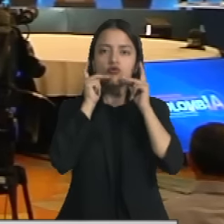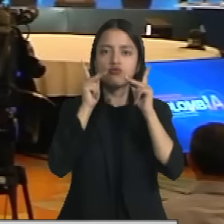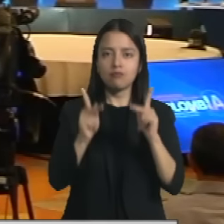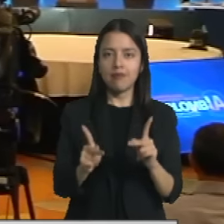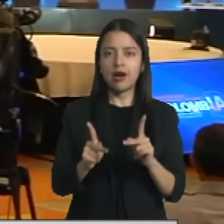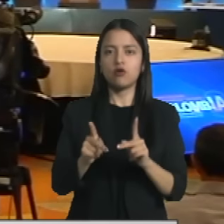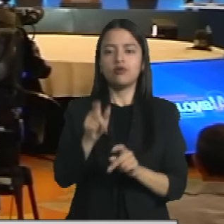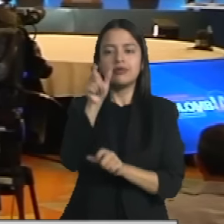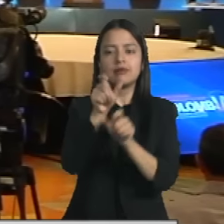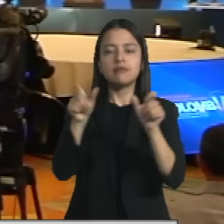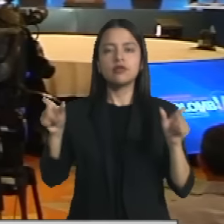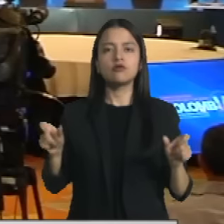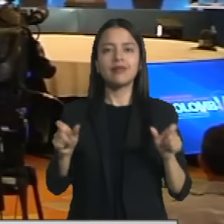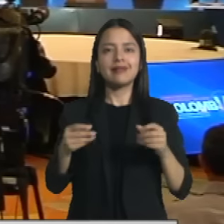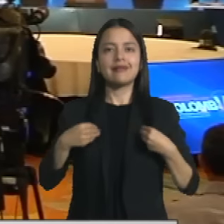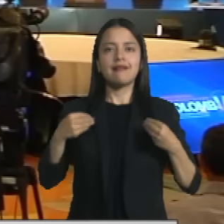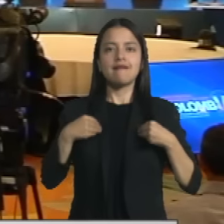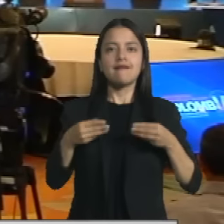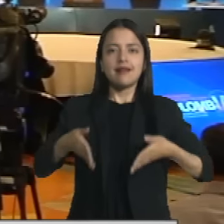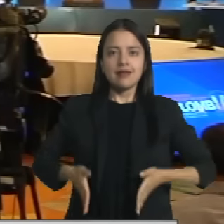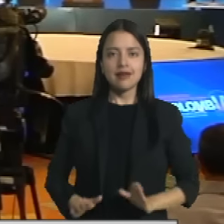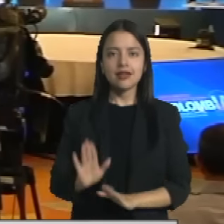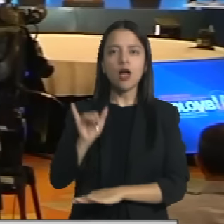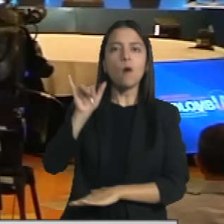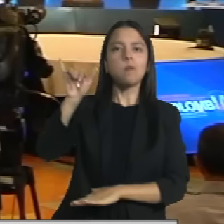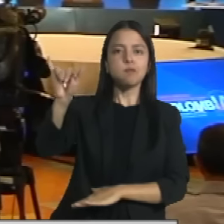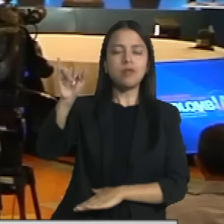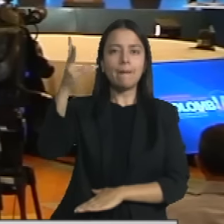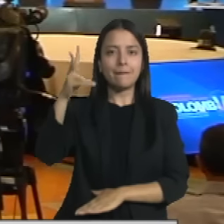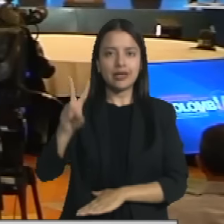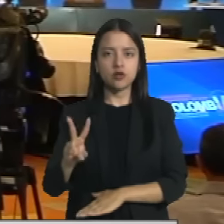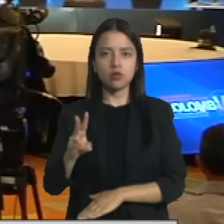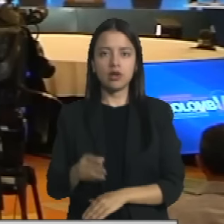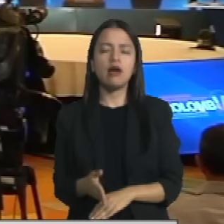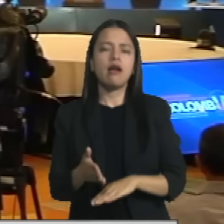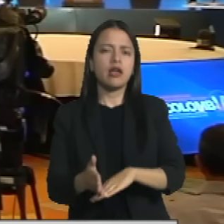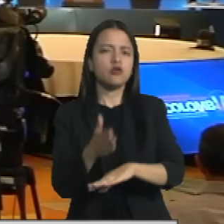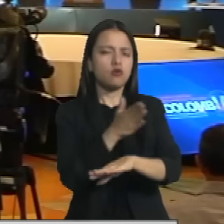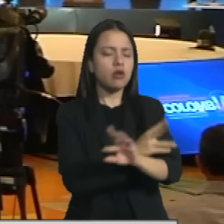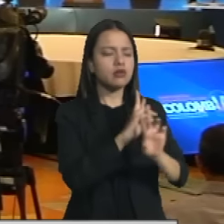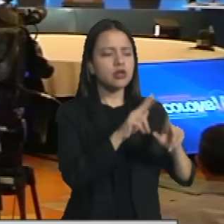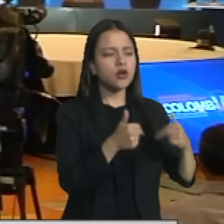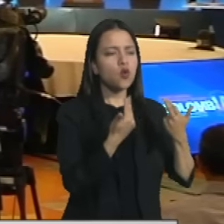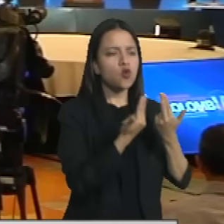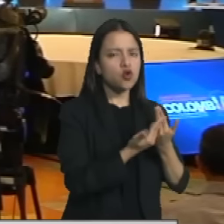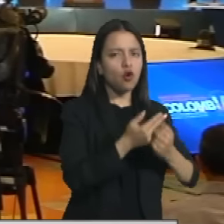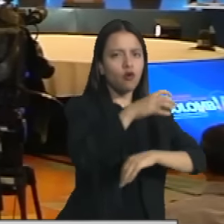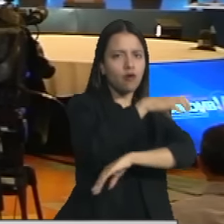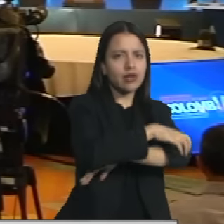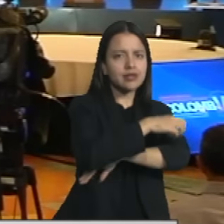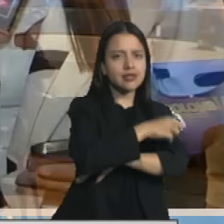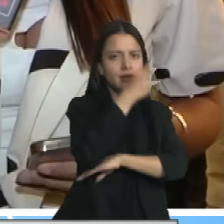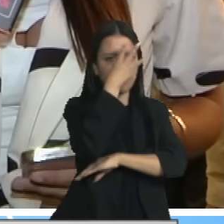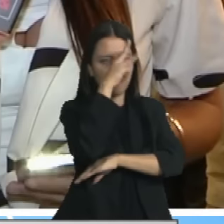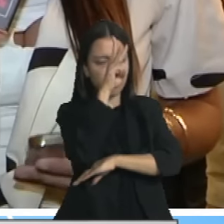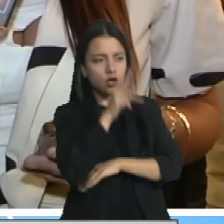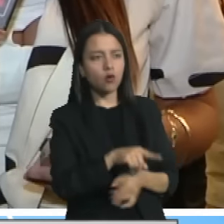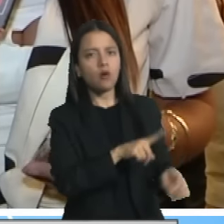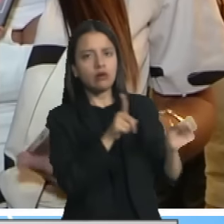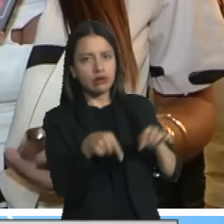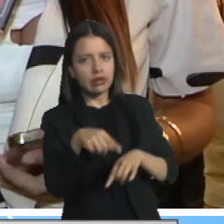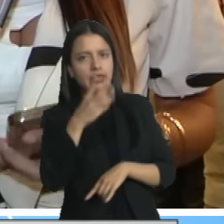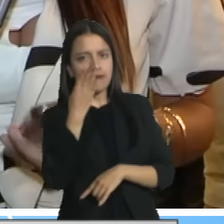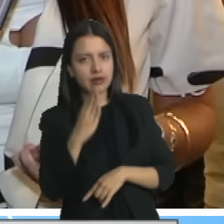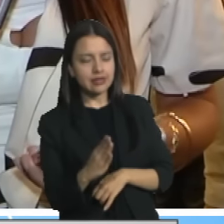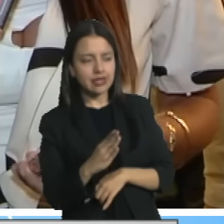la población venezolana, y esto luego de una reunión que sostuvo con el canciller de México y asimismo de